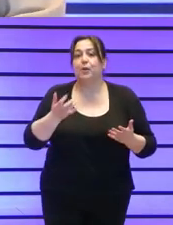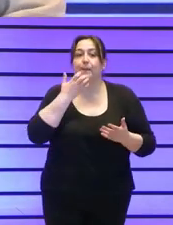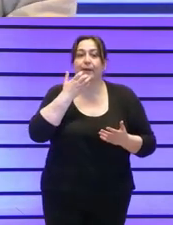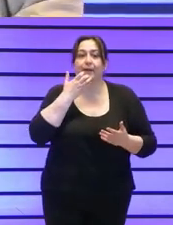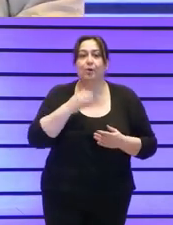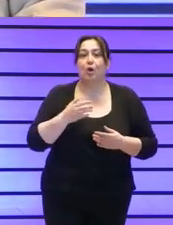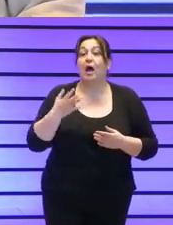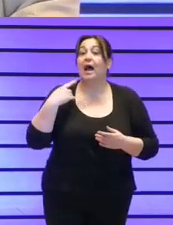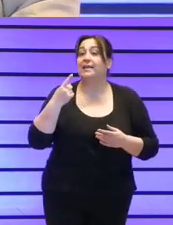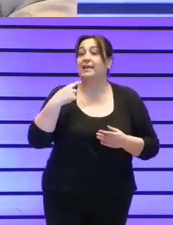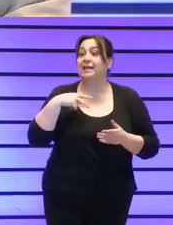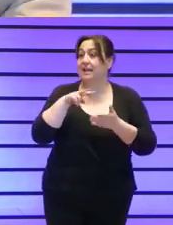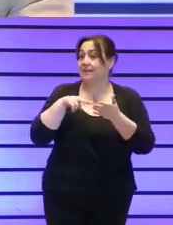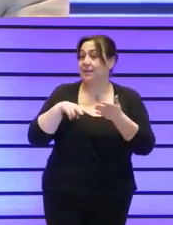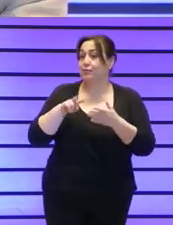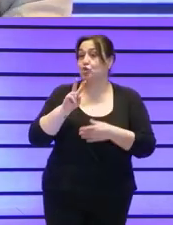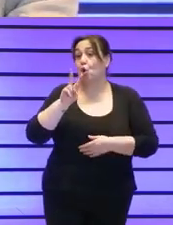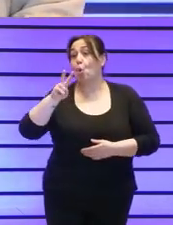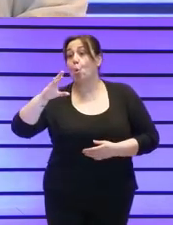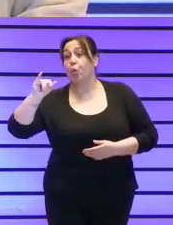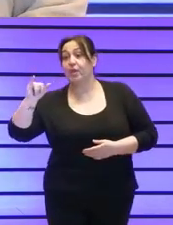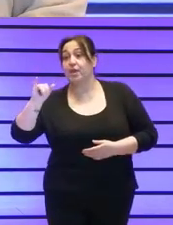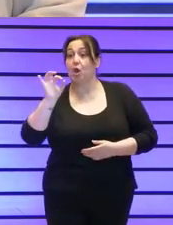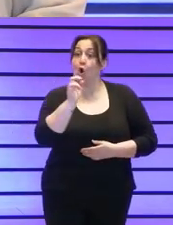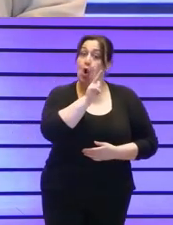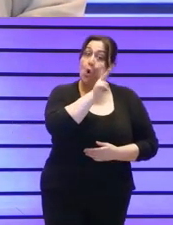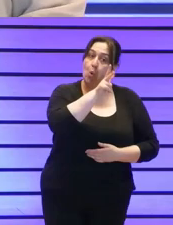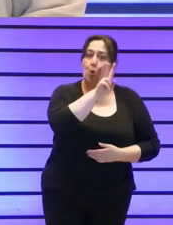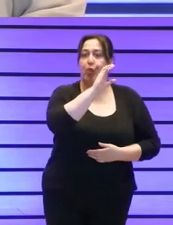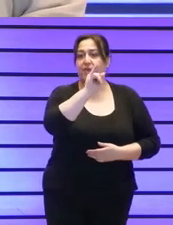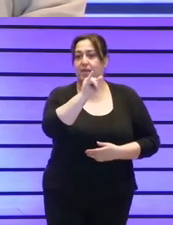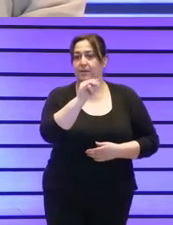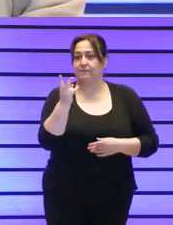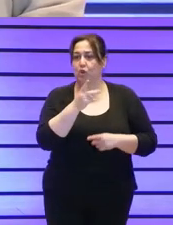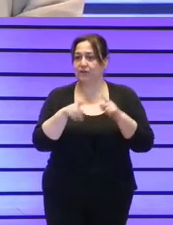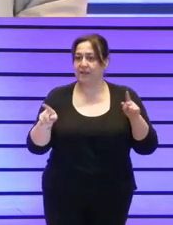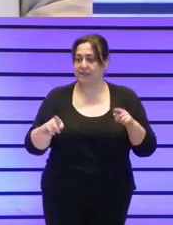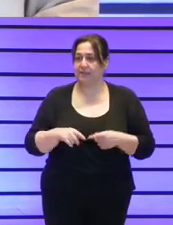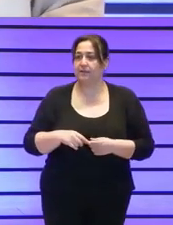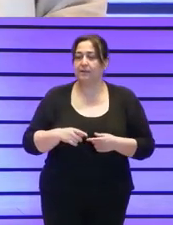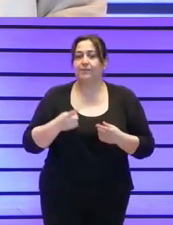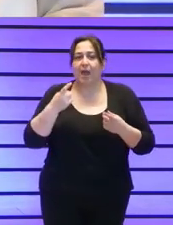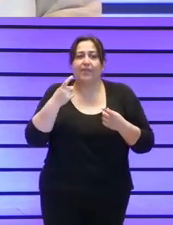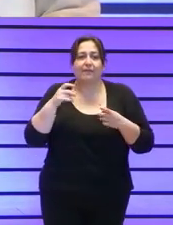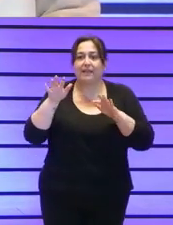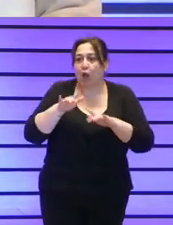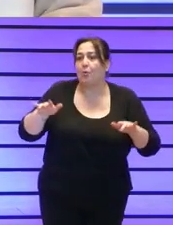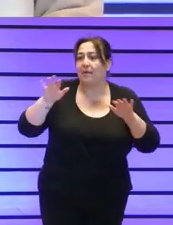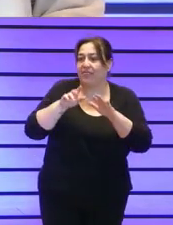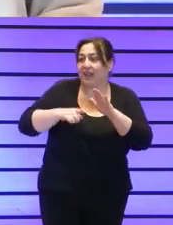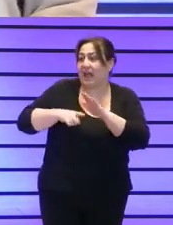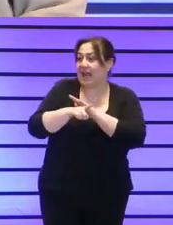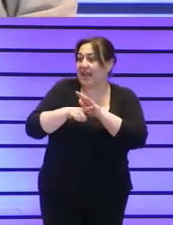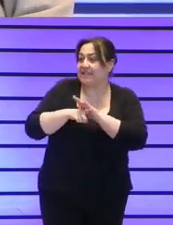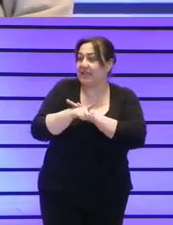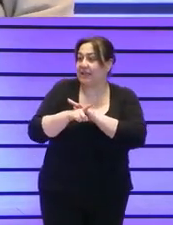ejemplo, ayer veíamos las UCIs con H y las UCIs sin H, ¿no? Oye, hay que convencer al gerente de